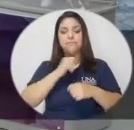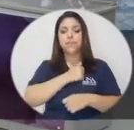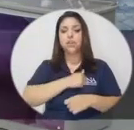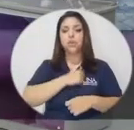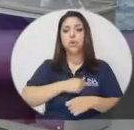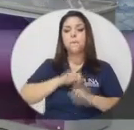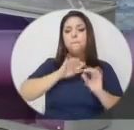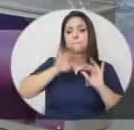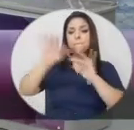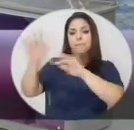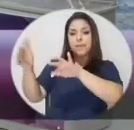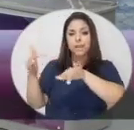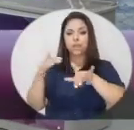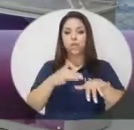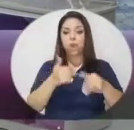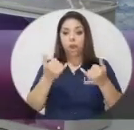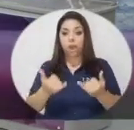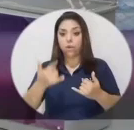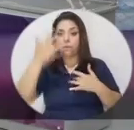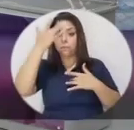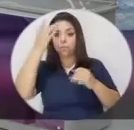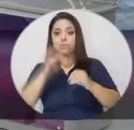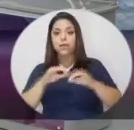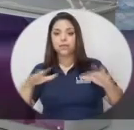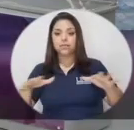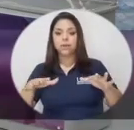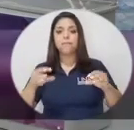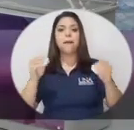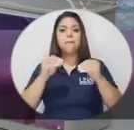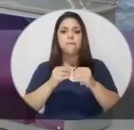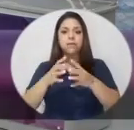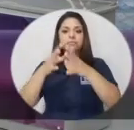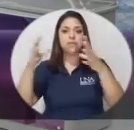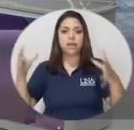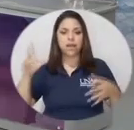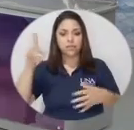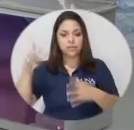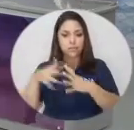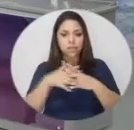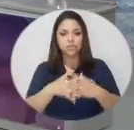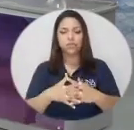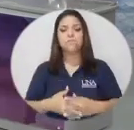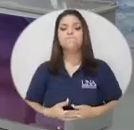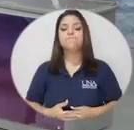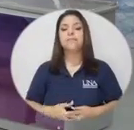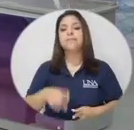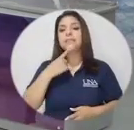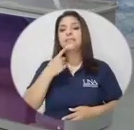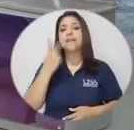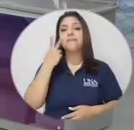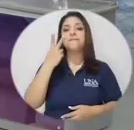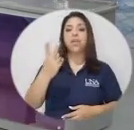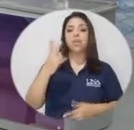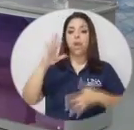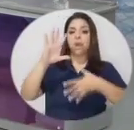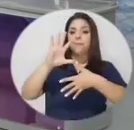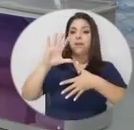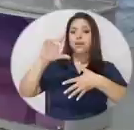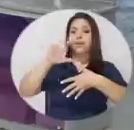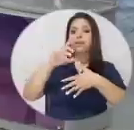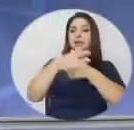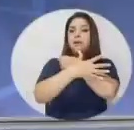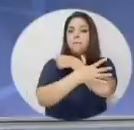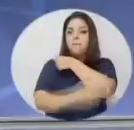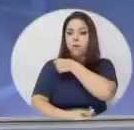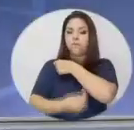recrudezca, sobre todo de América Latina hacia los Estados Unidos. Viendo el aumento de la pobreza, viendo el desempleo en América